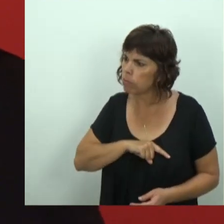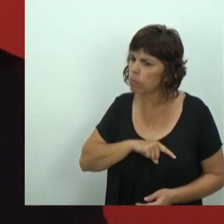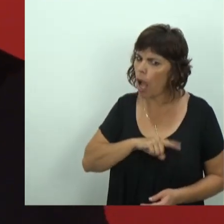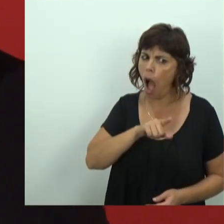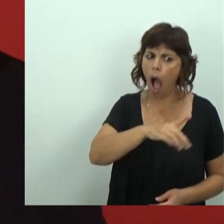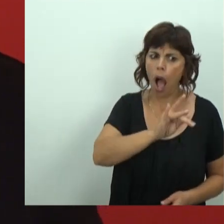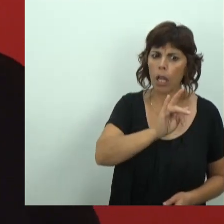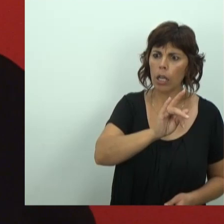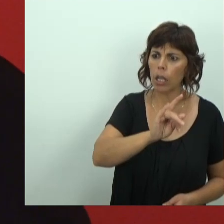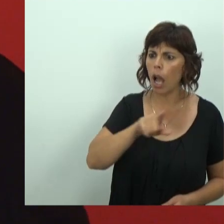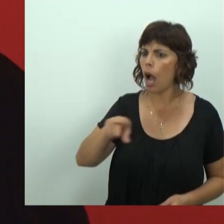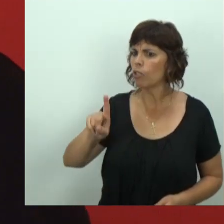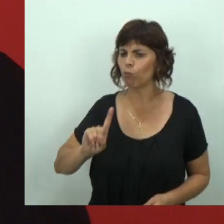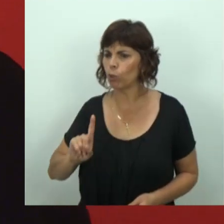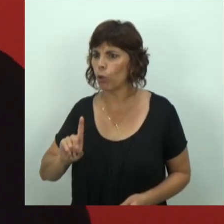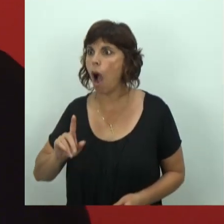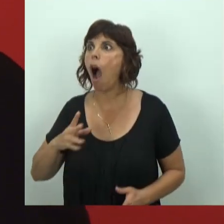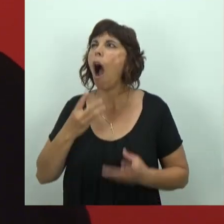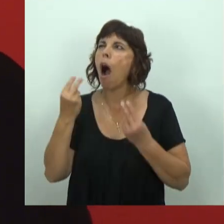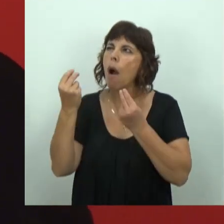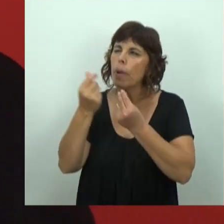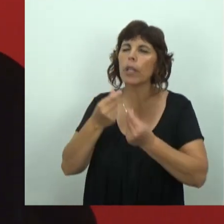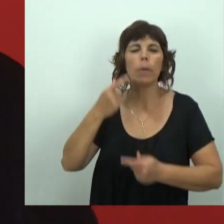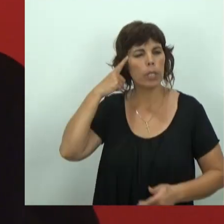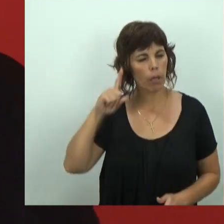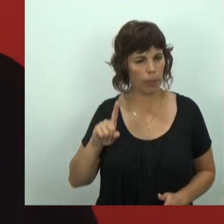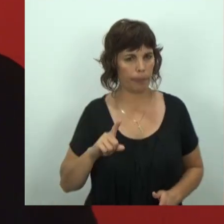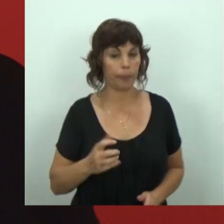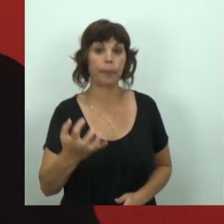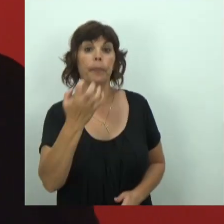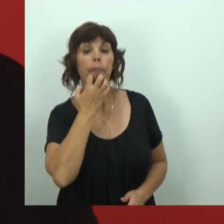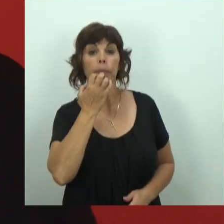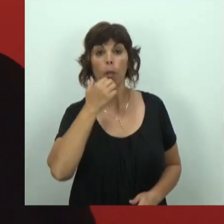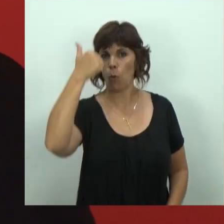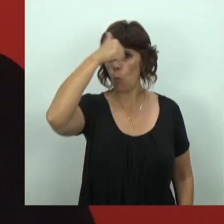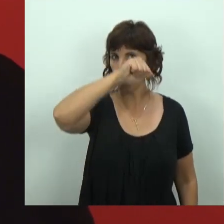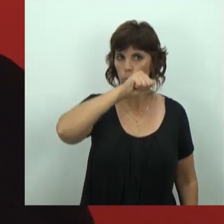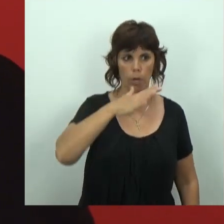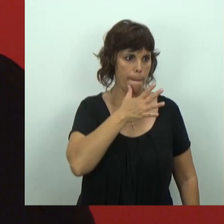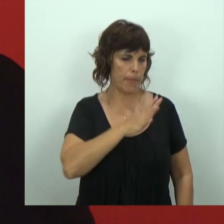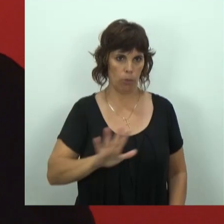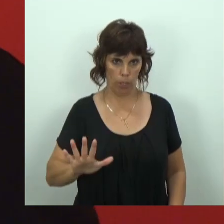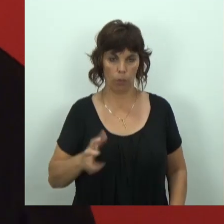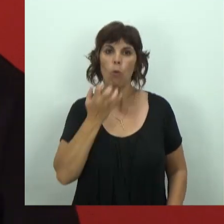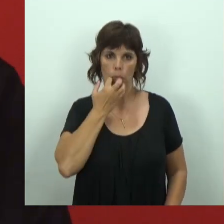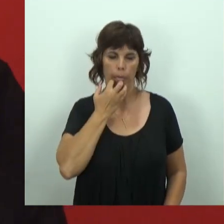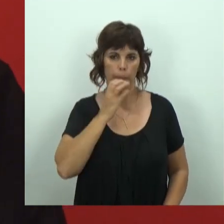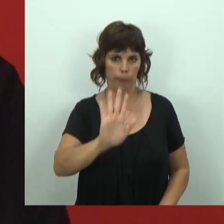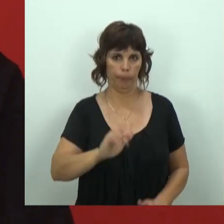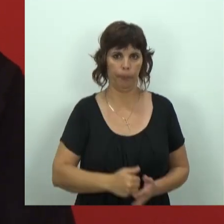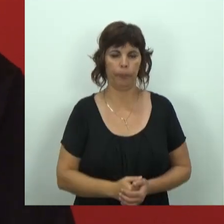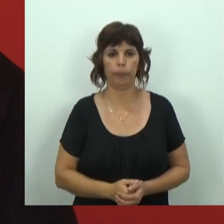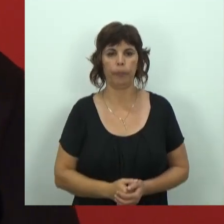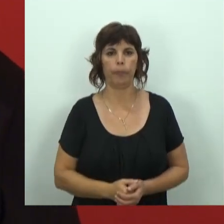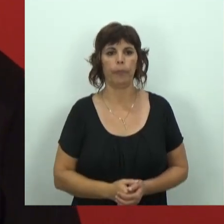Déjame darte ejemplo para terminar de un hombre que era impresionante. Atención. Y querido oyente,